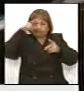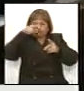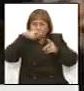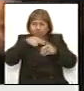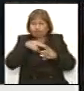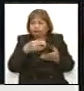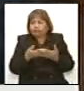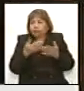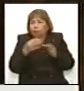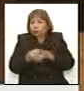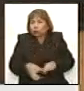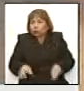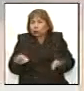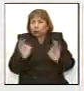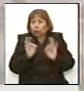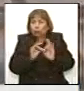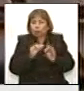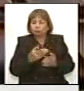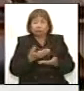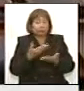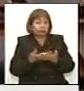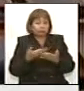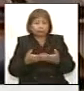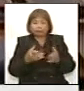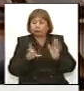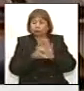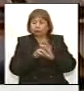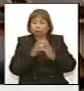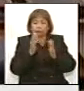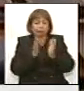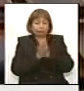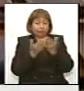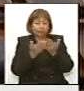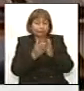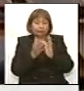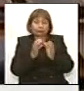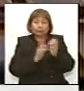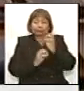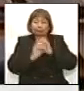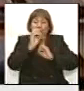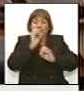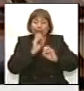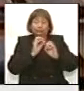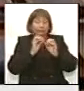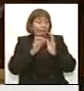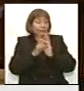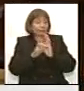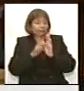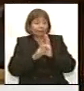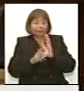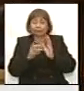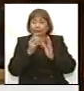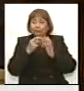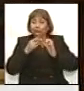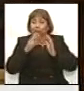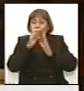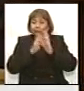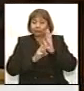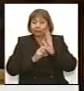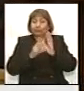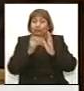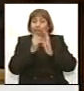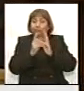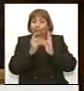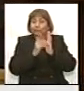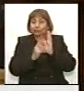realmente importantes. En el libro Ciencias de la Legislación, Técnica Legislativa, Proyecto de Ley y